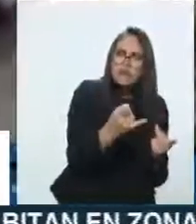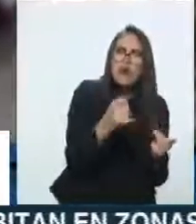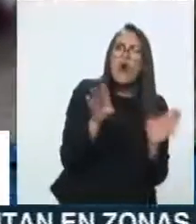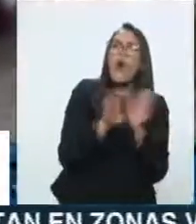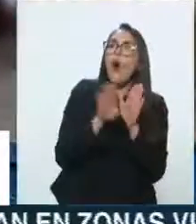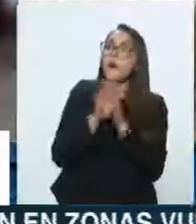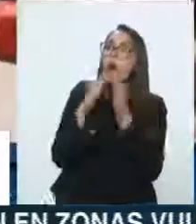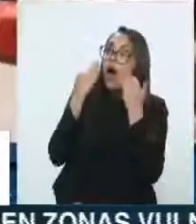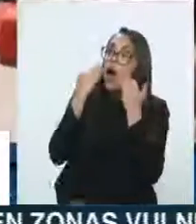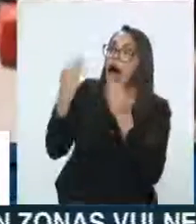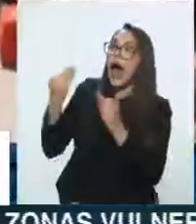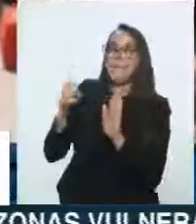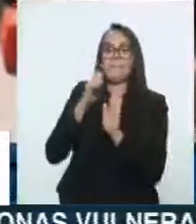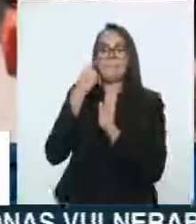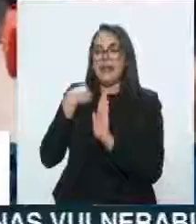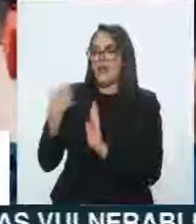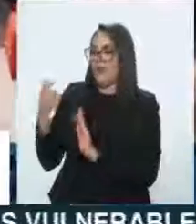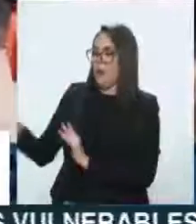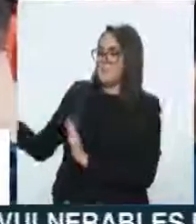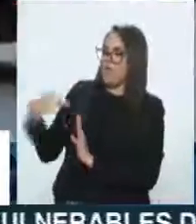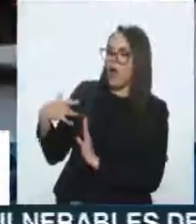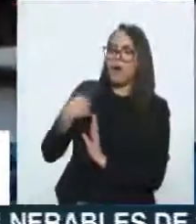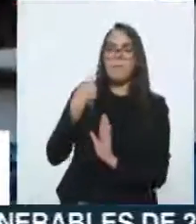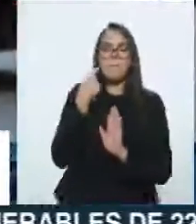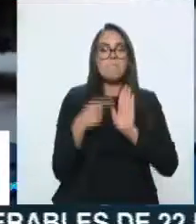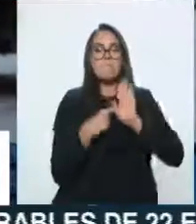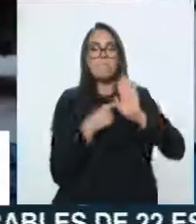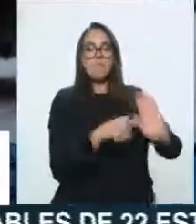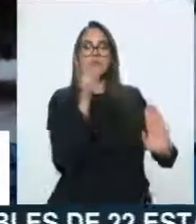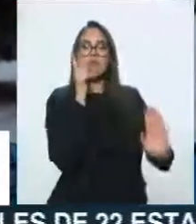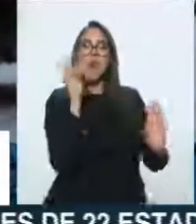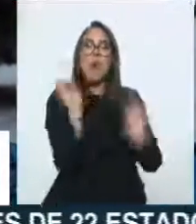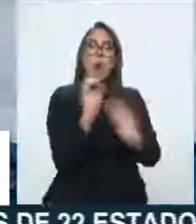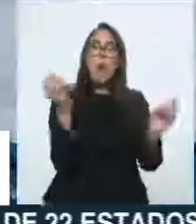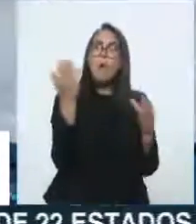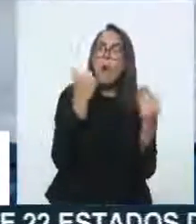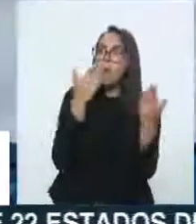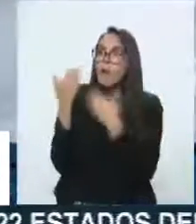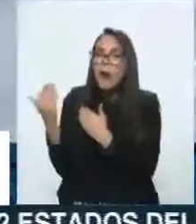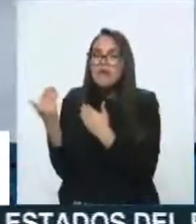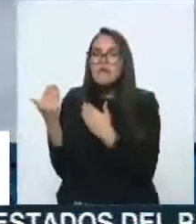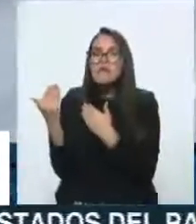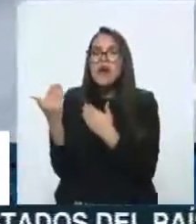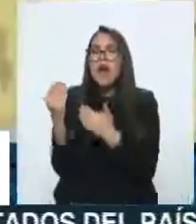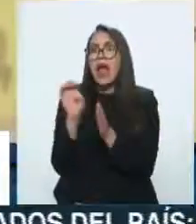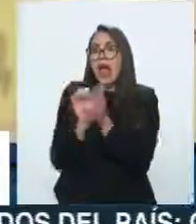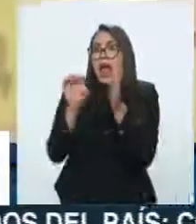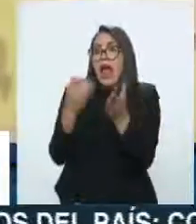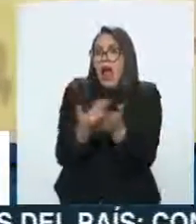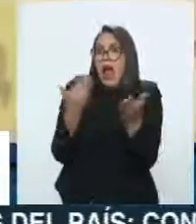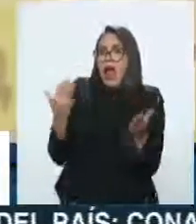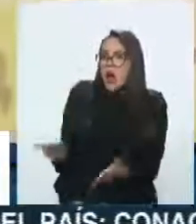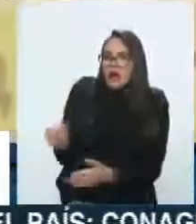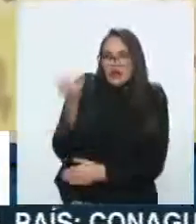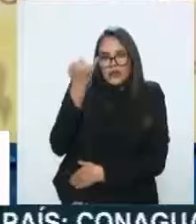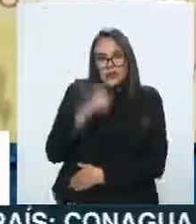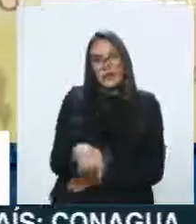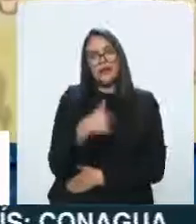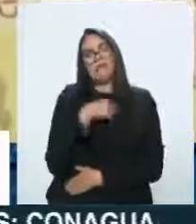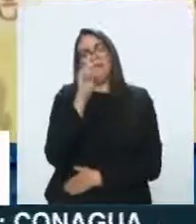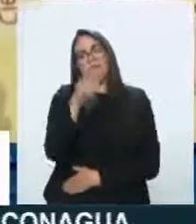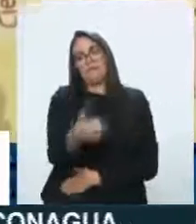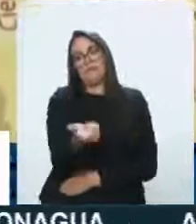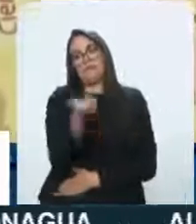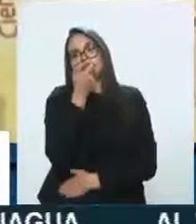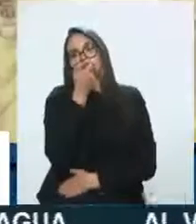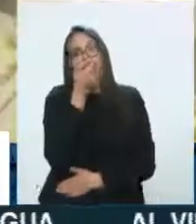comprobar, digamos, sus ingresos. Nos da risa ahora pensar que hubo un magistrado como